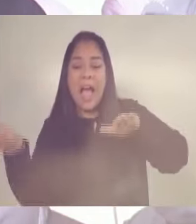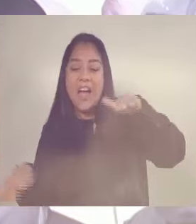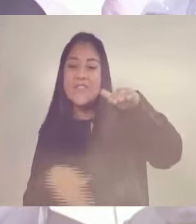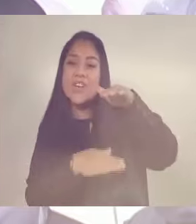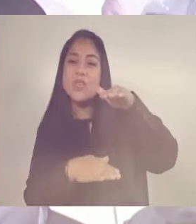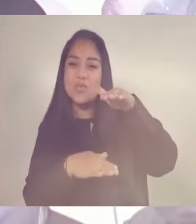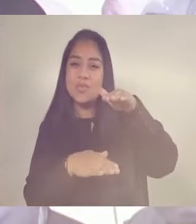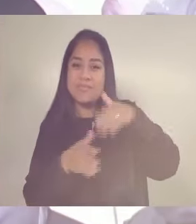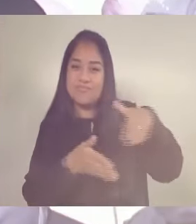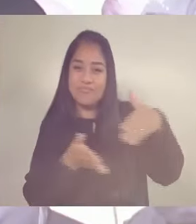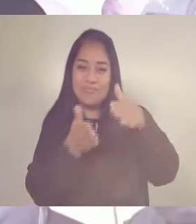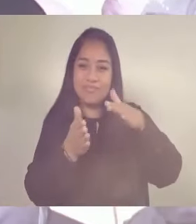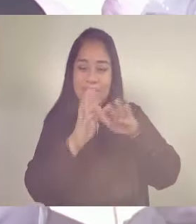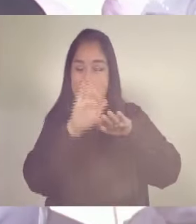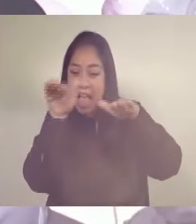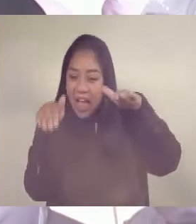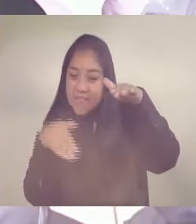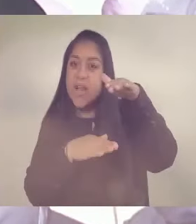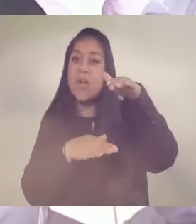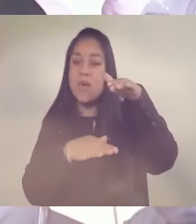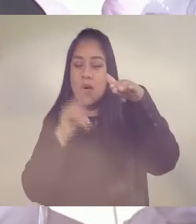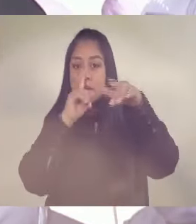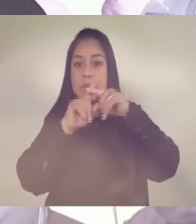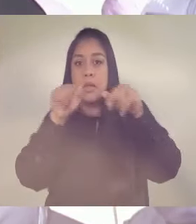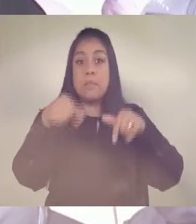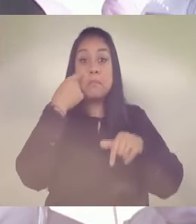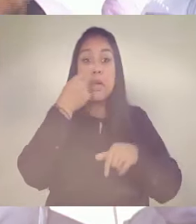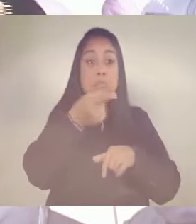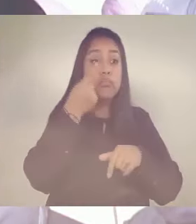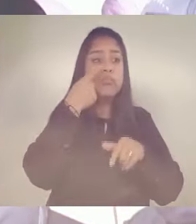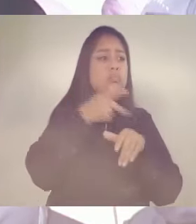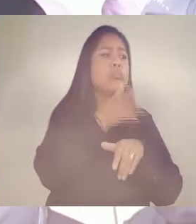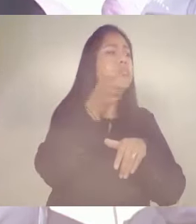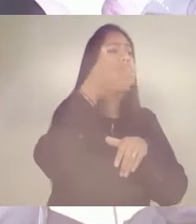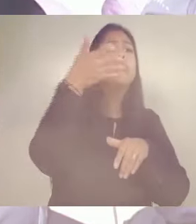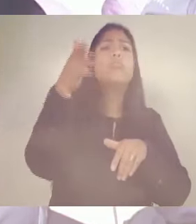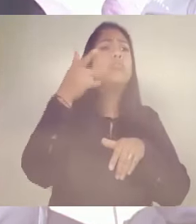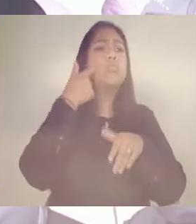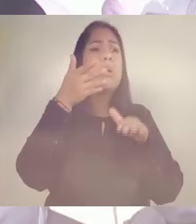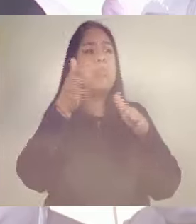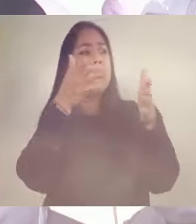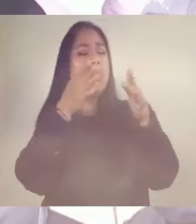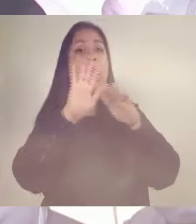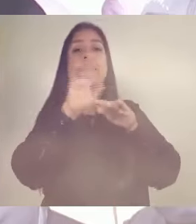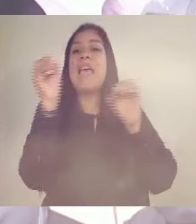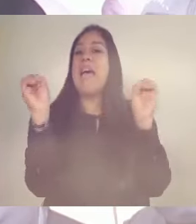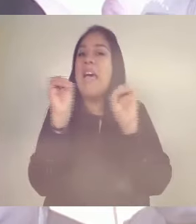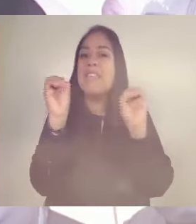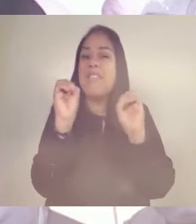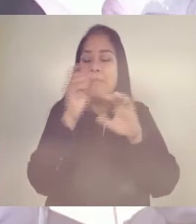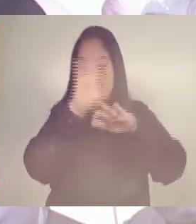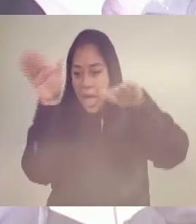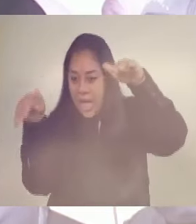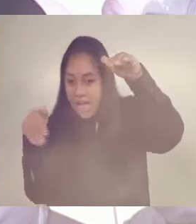carretera. Así que a menos que uno se baje ahí a examinar lo que está sucediendo en el fondo de la cuenca, o